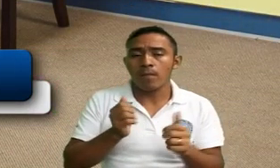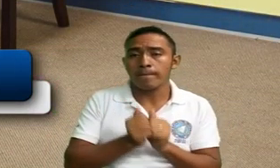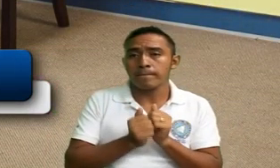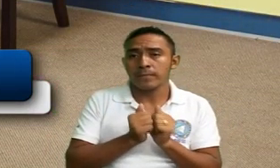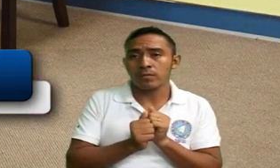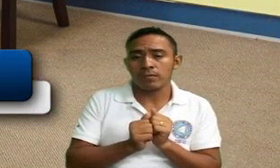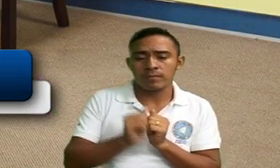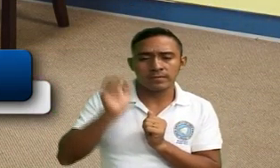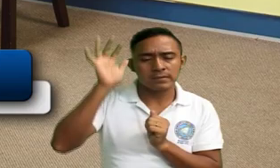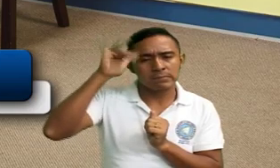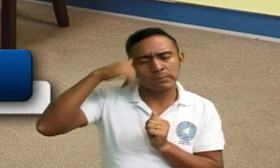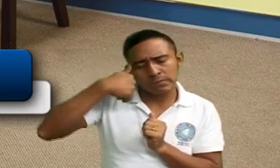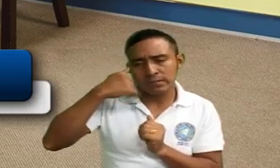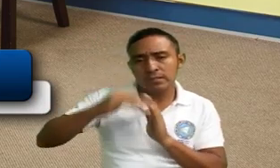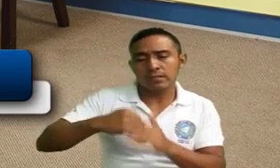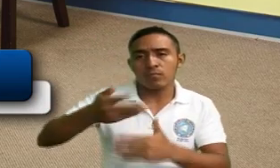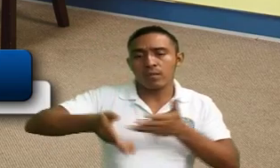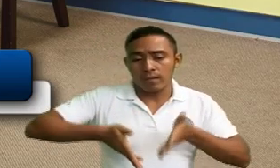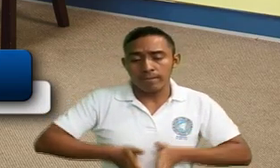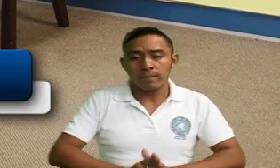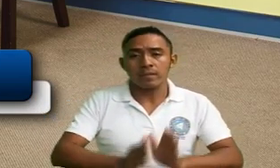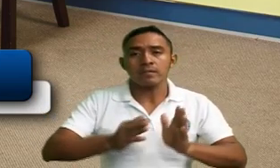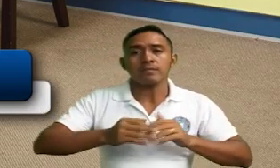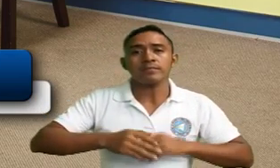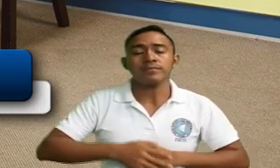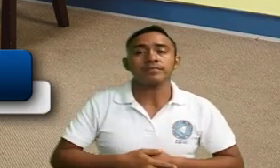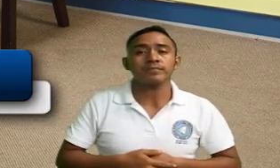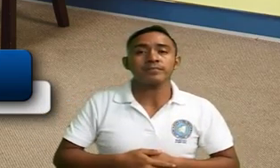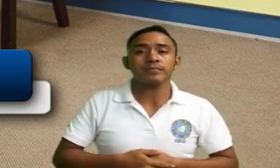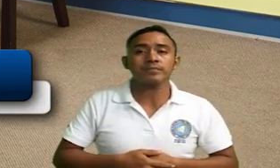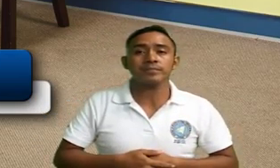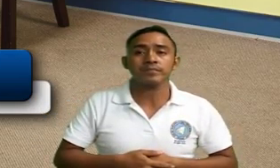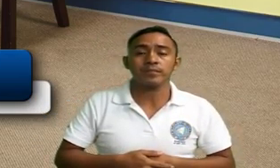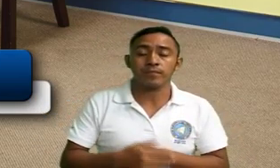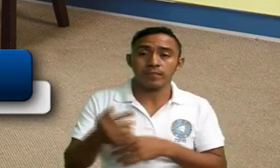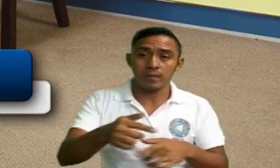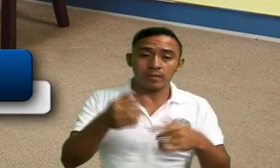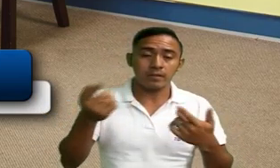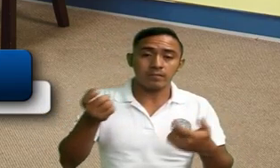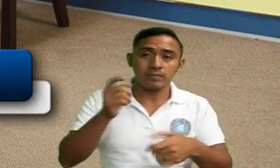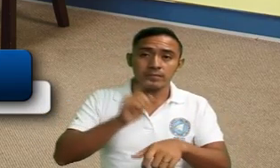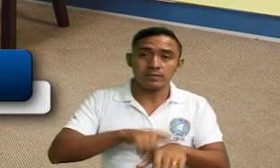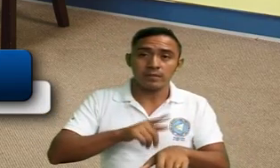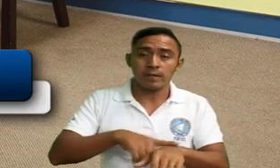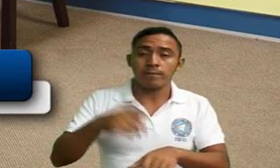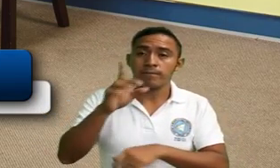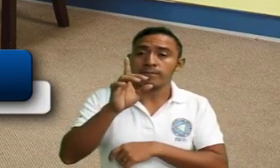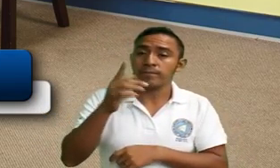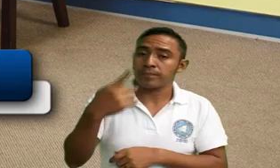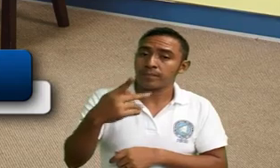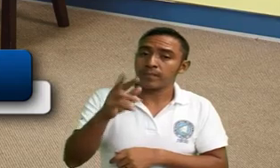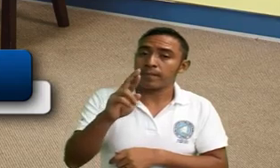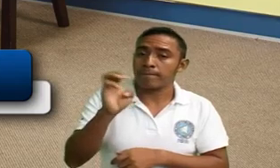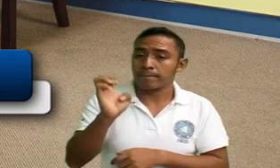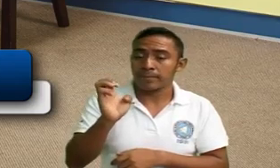postparto? Bueno, con respecto a eso, pues el síndrome premenstrual tiene algunas variantes.